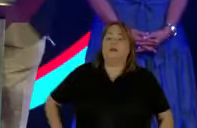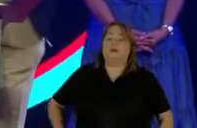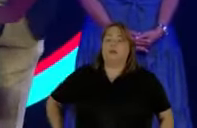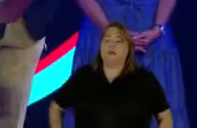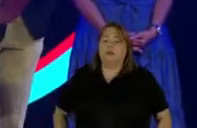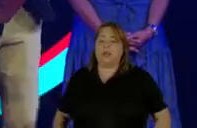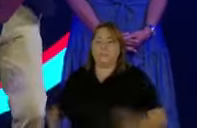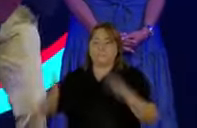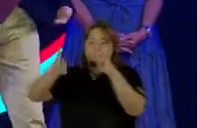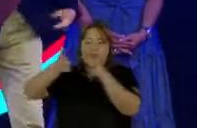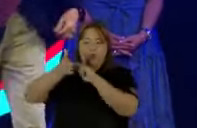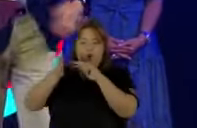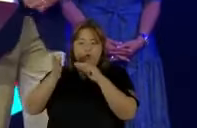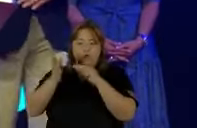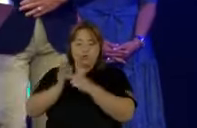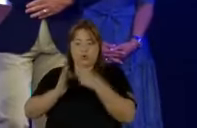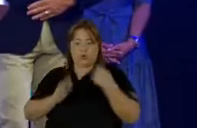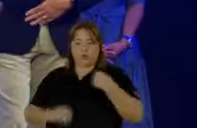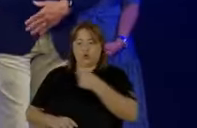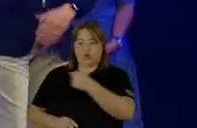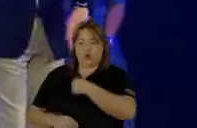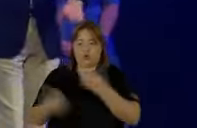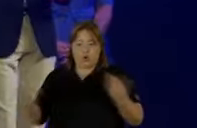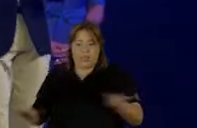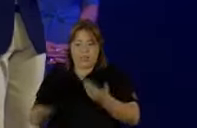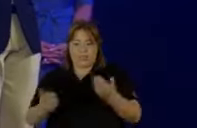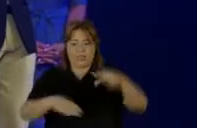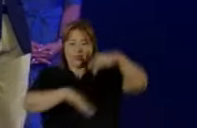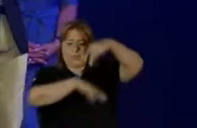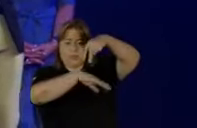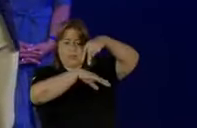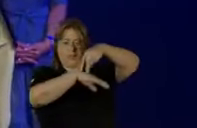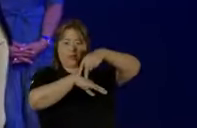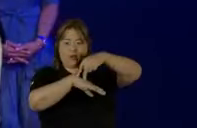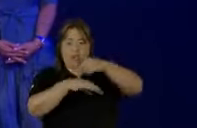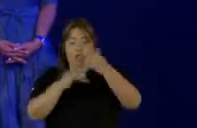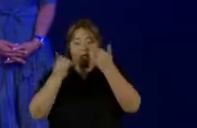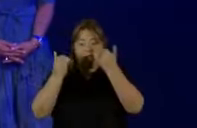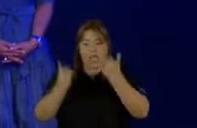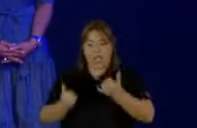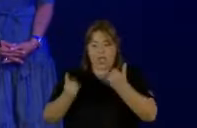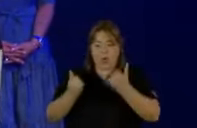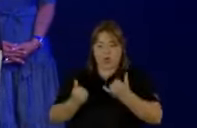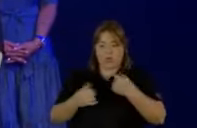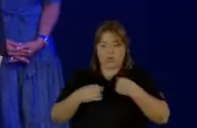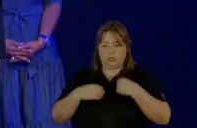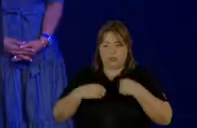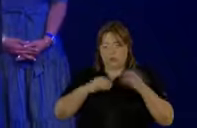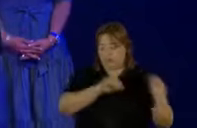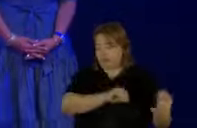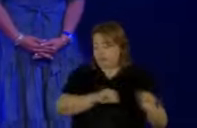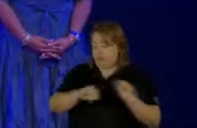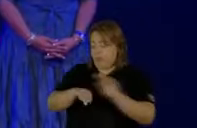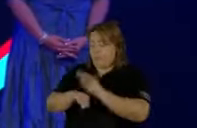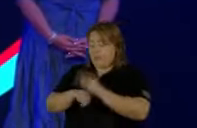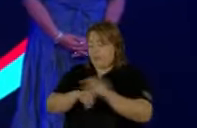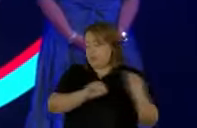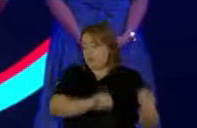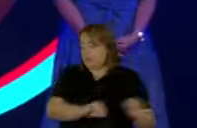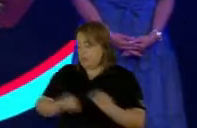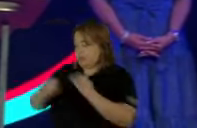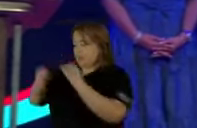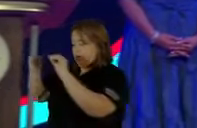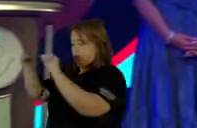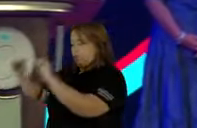El propósito de estar aquí hoy de pie es que le voy a entregar, a pasar, un ministerio que amo demasiado